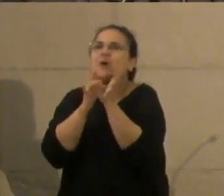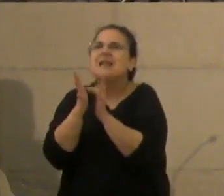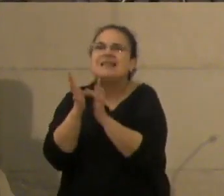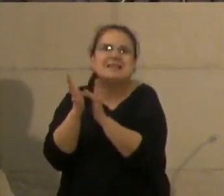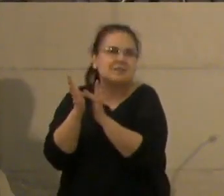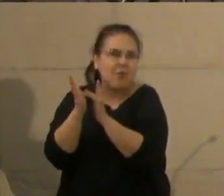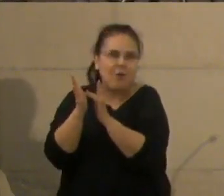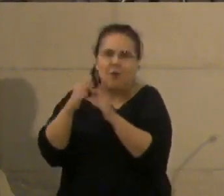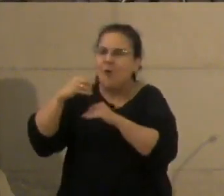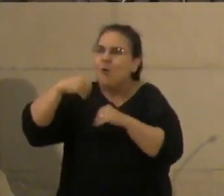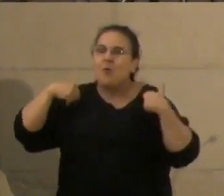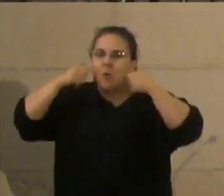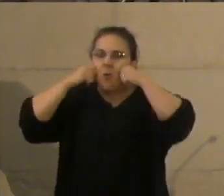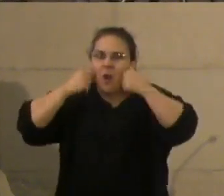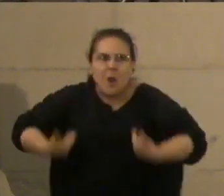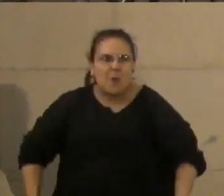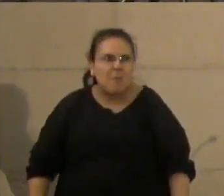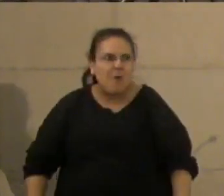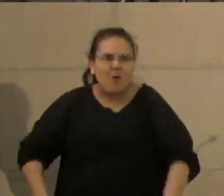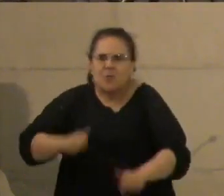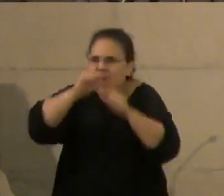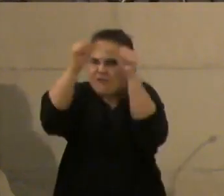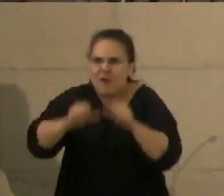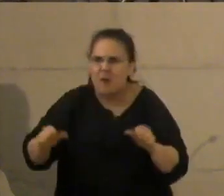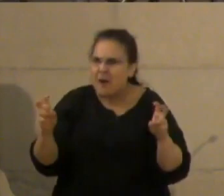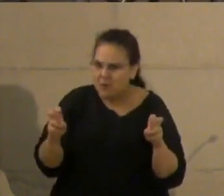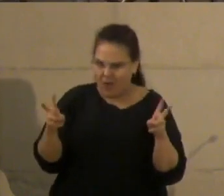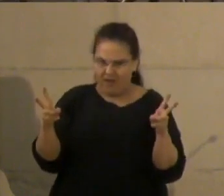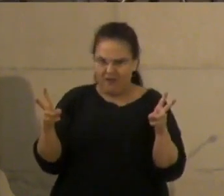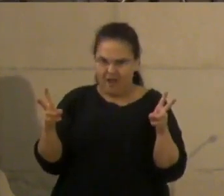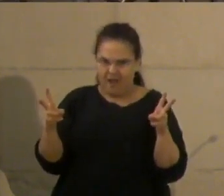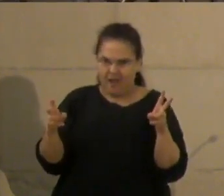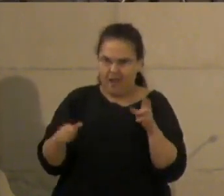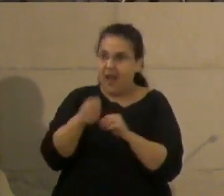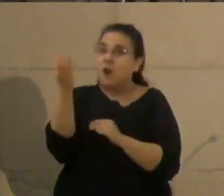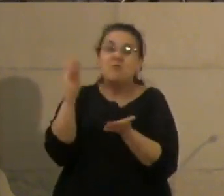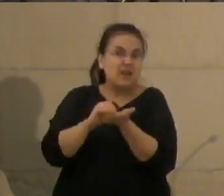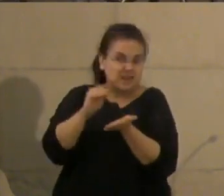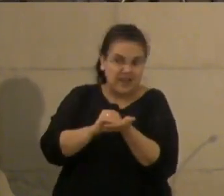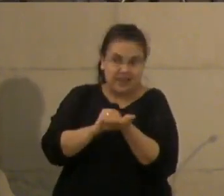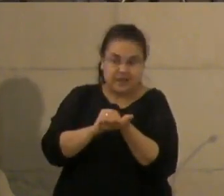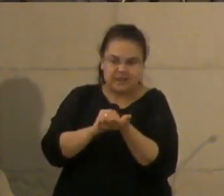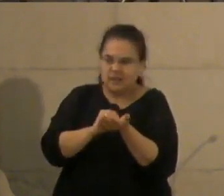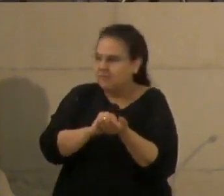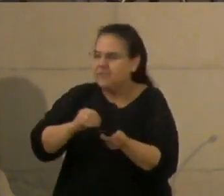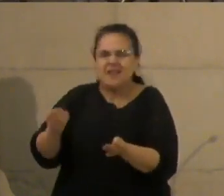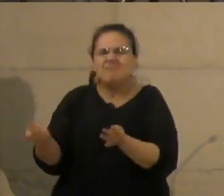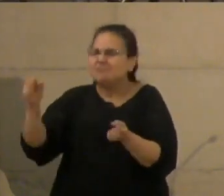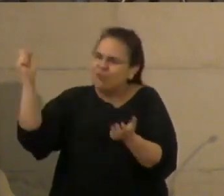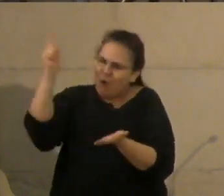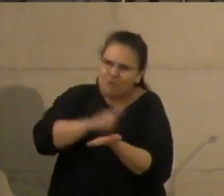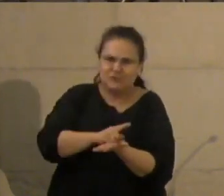vivido estos momentos de una forma nueva. Y a veces se ha reinventado. De esta crisis vamos a salir